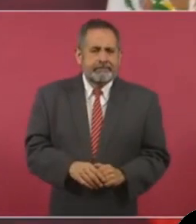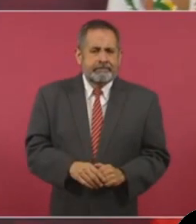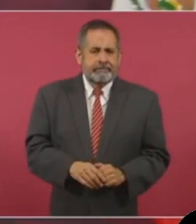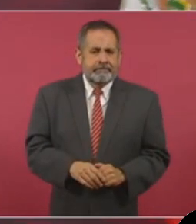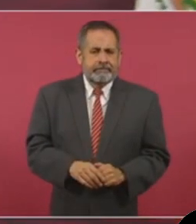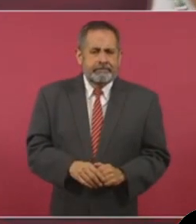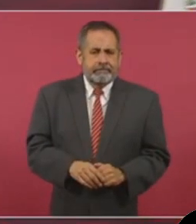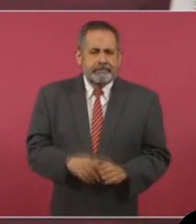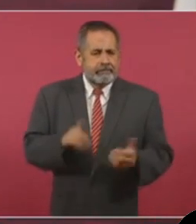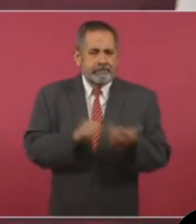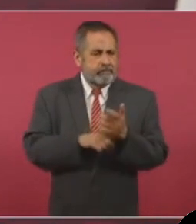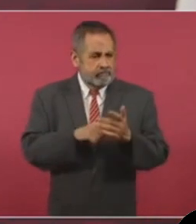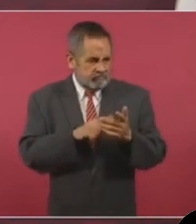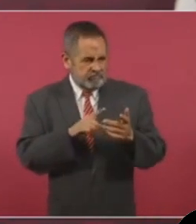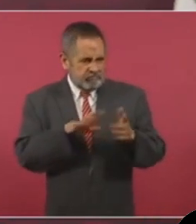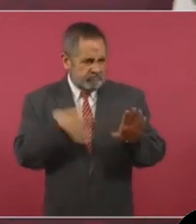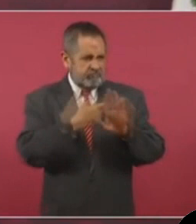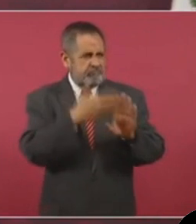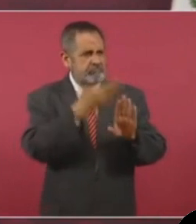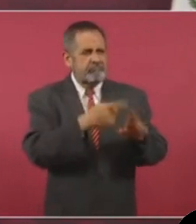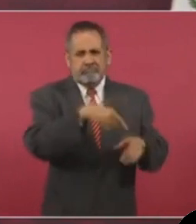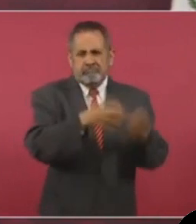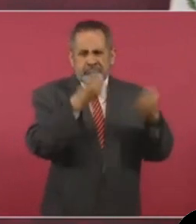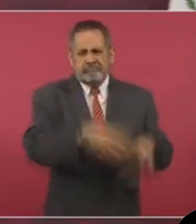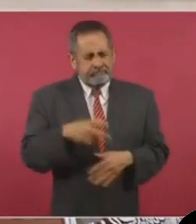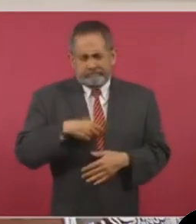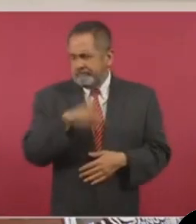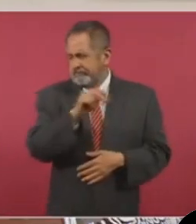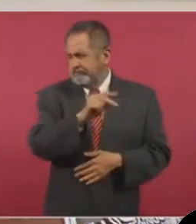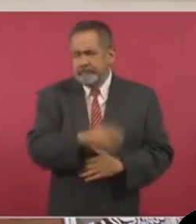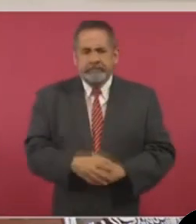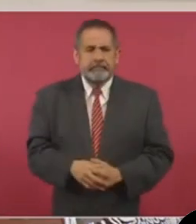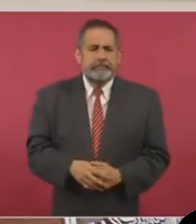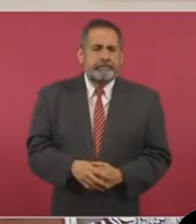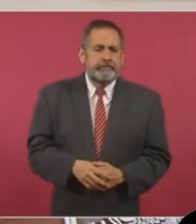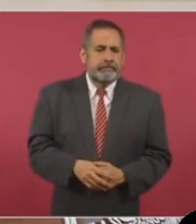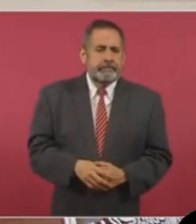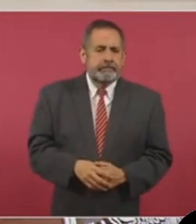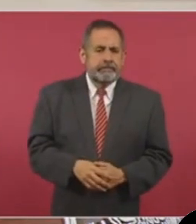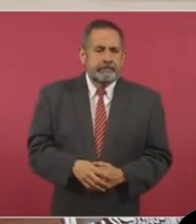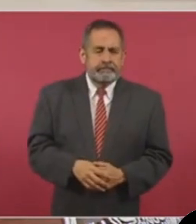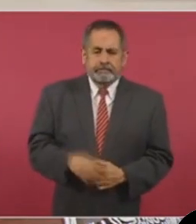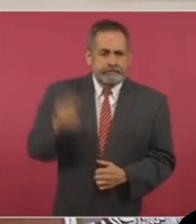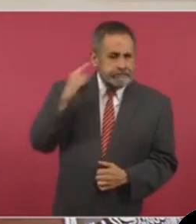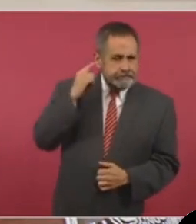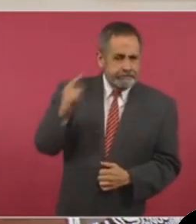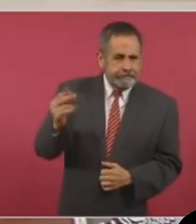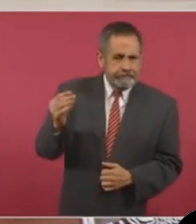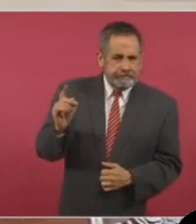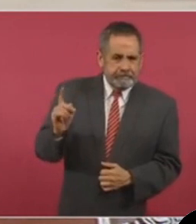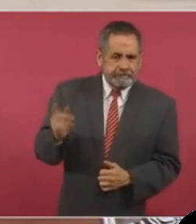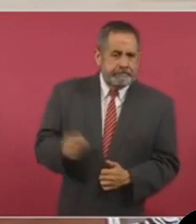afectar a nadie Próximamente no vamos a esperar a que